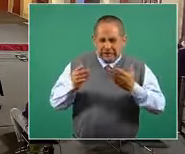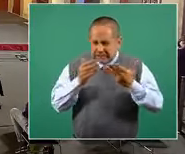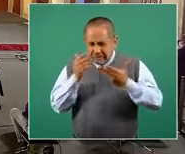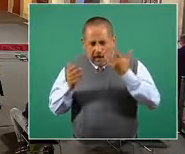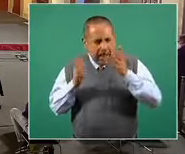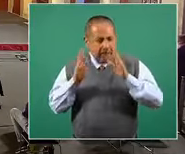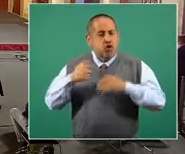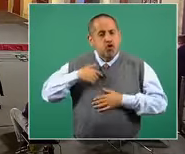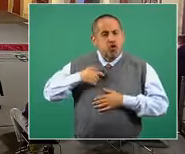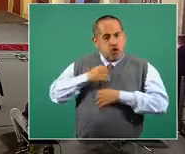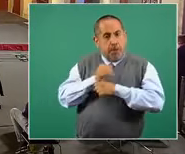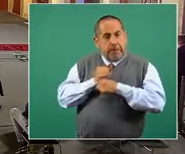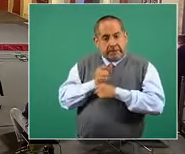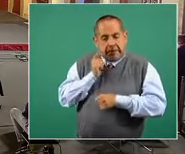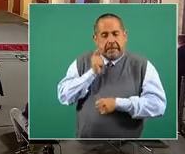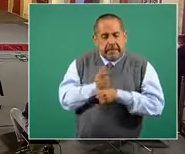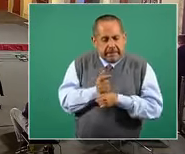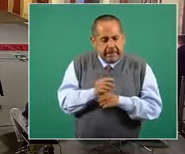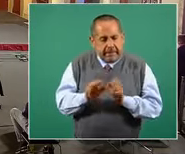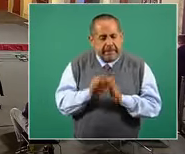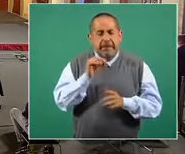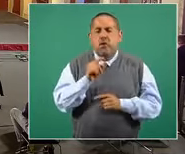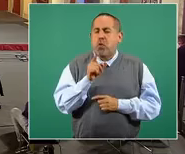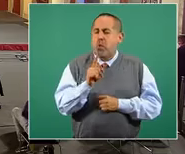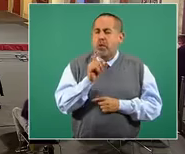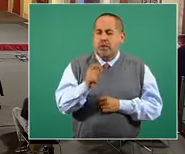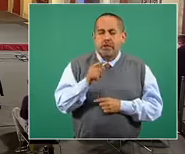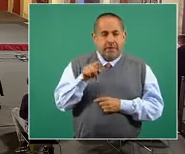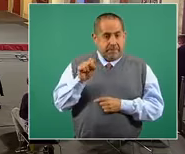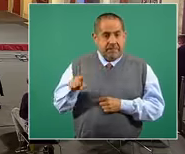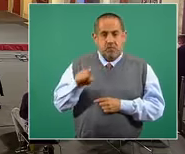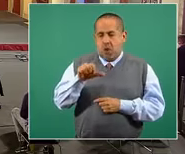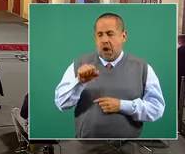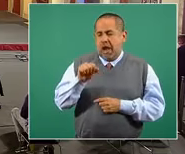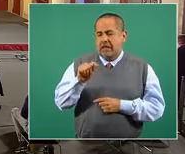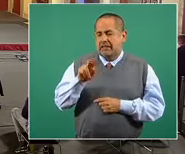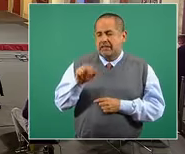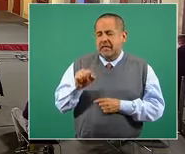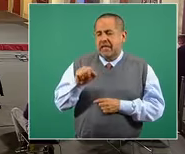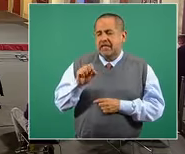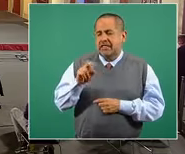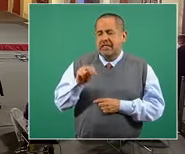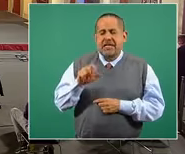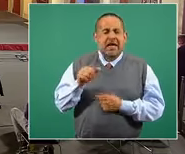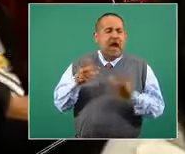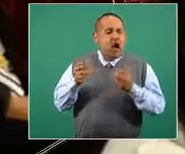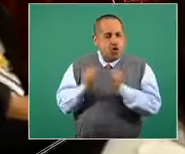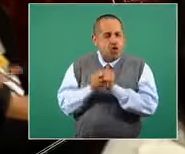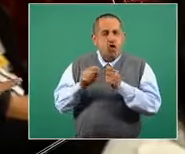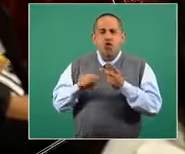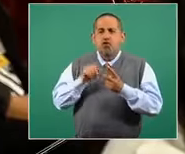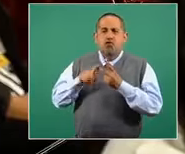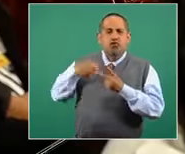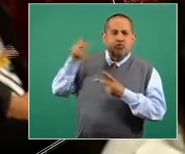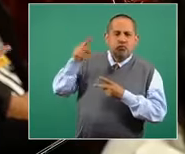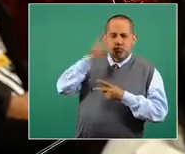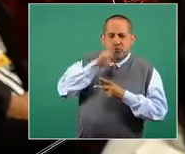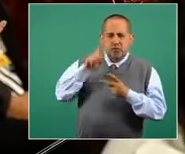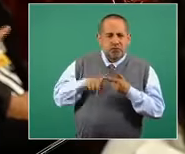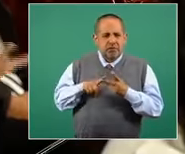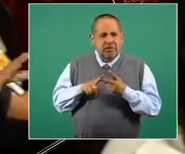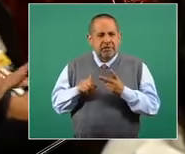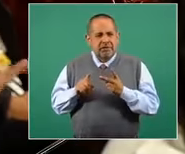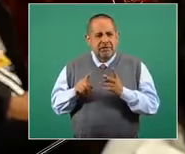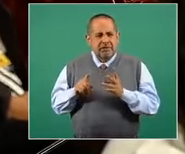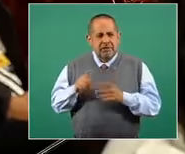estudios. Uno de ellos es justamente de AstraZeneca y Sputnik, que ya aprendí que no es ni 5 ni B, es B